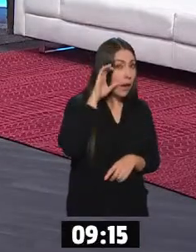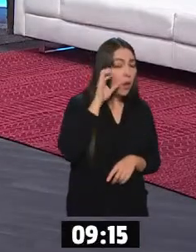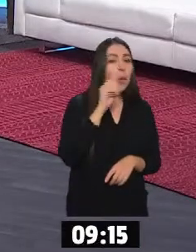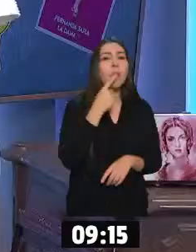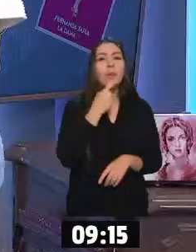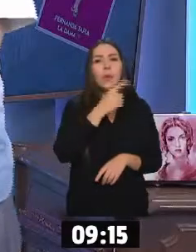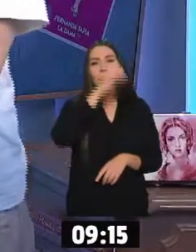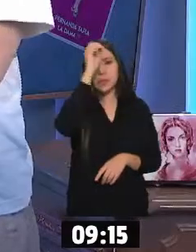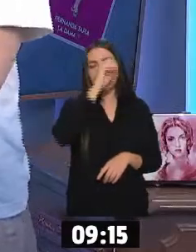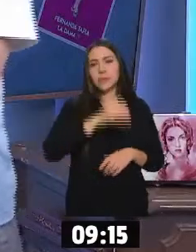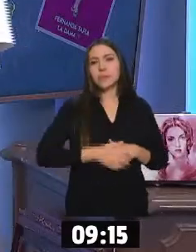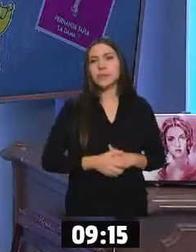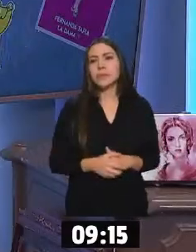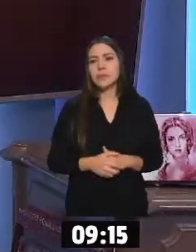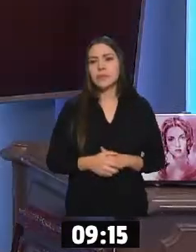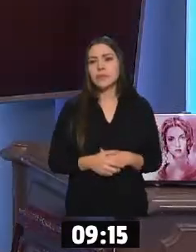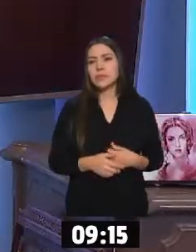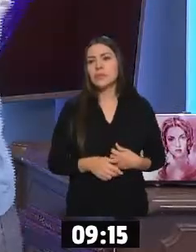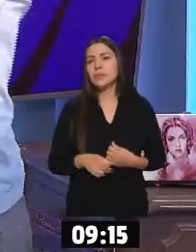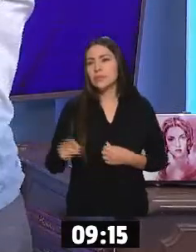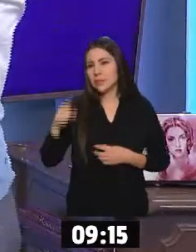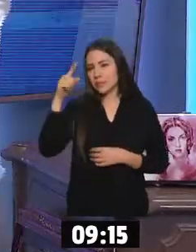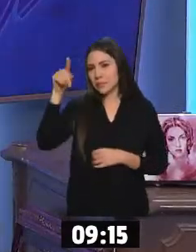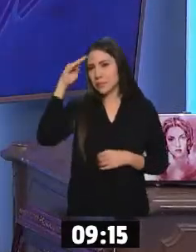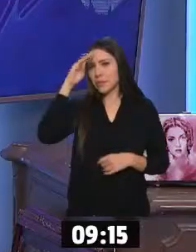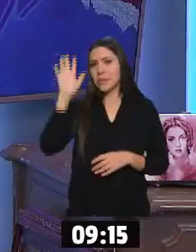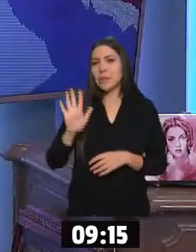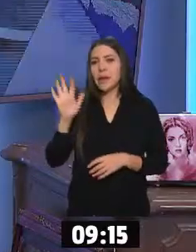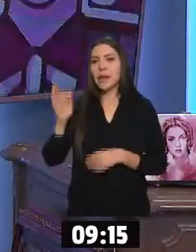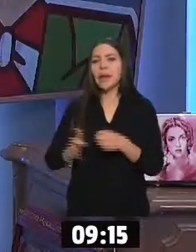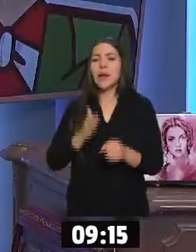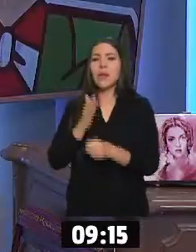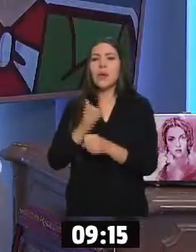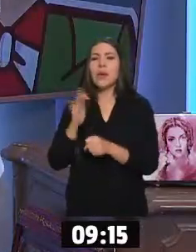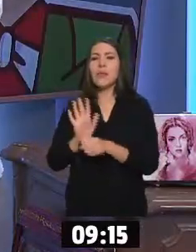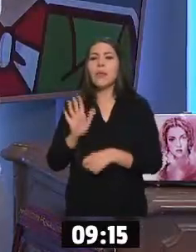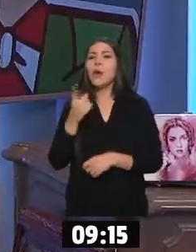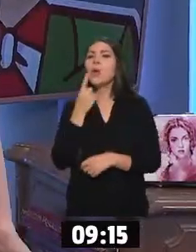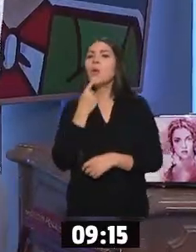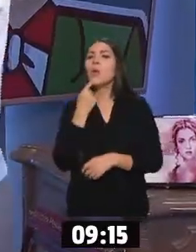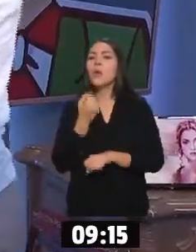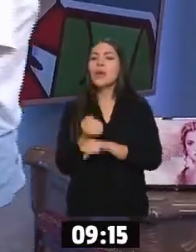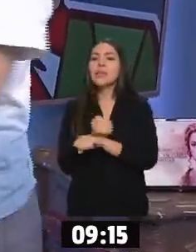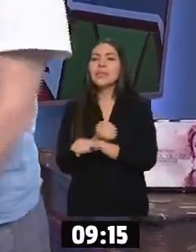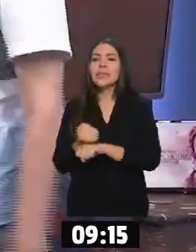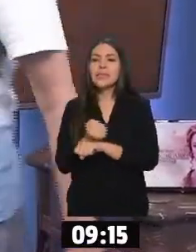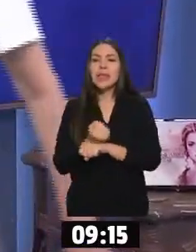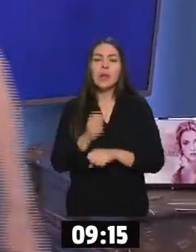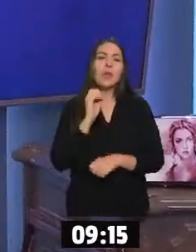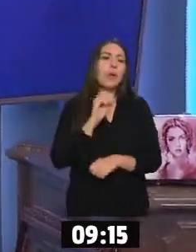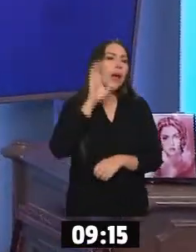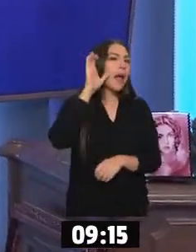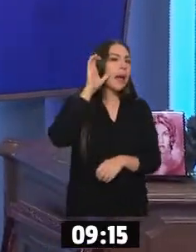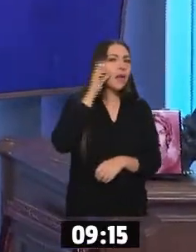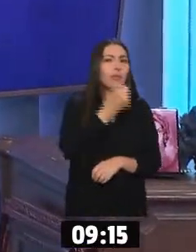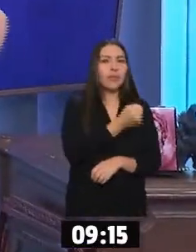dígame. cuídese como si estuviéramos en rojo sangre, así como el güey pone o el en anaranjado fuerte. No,